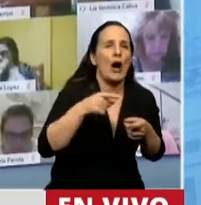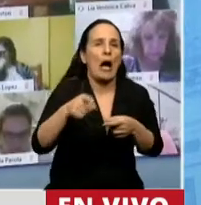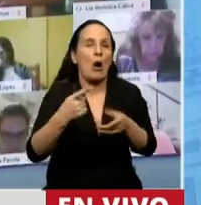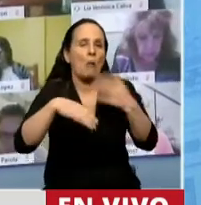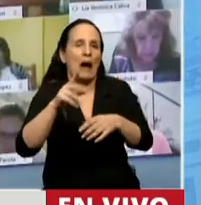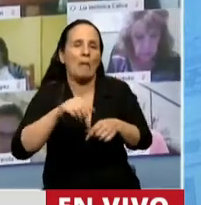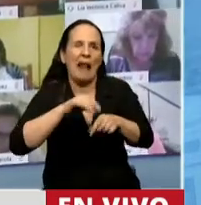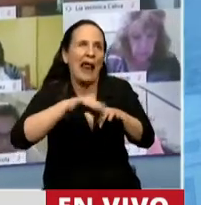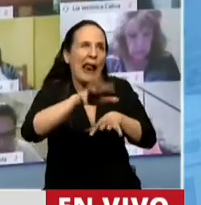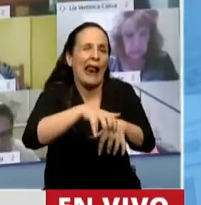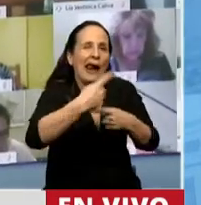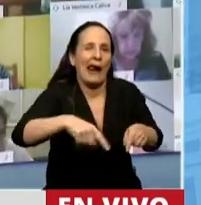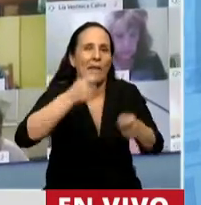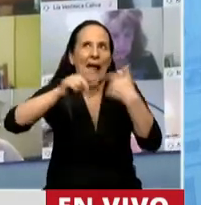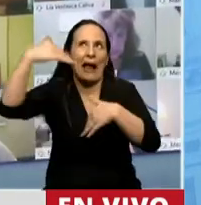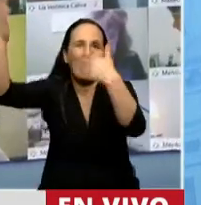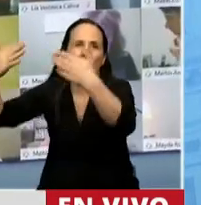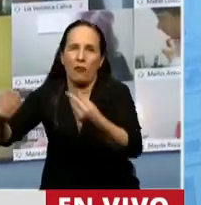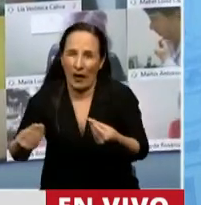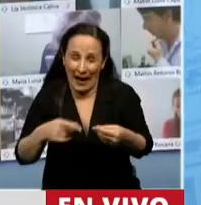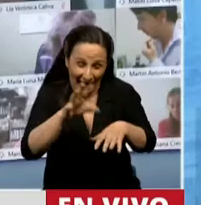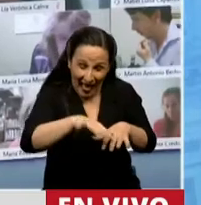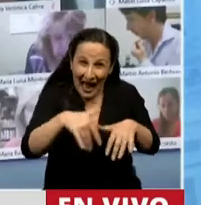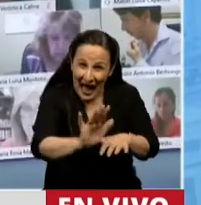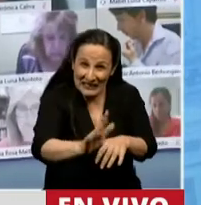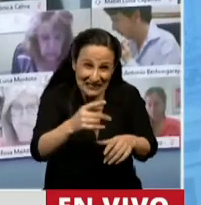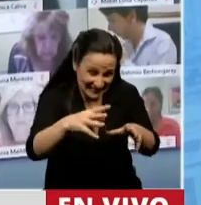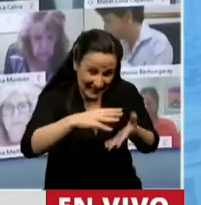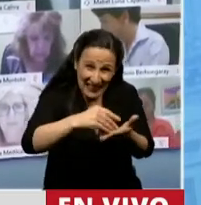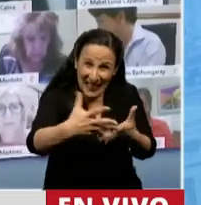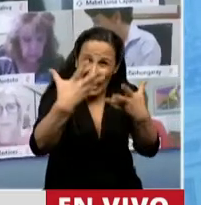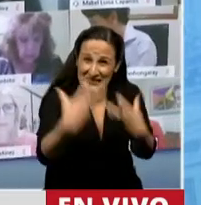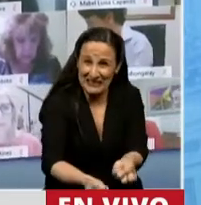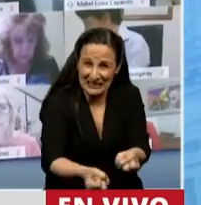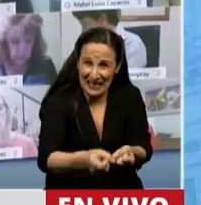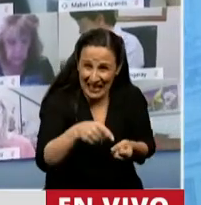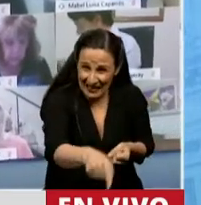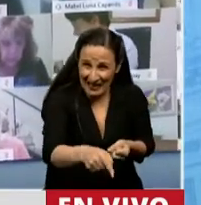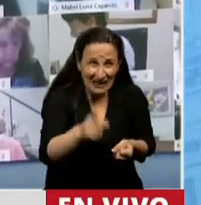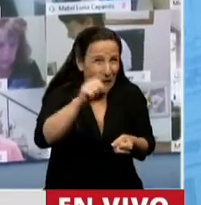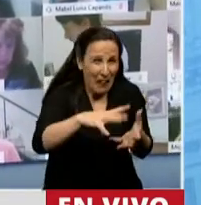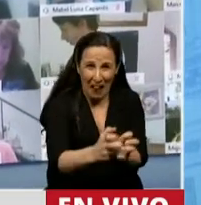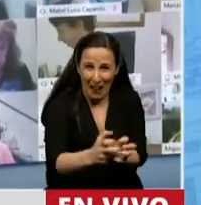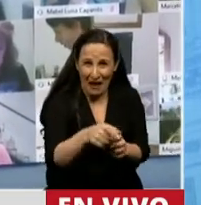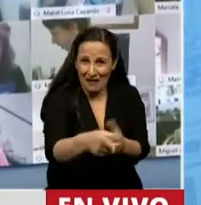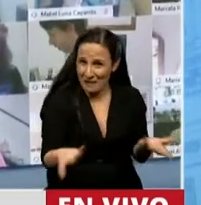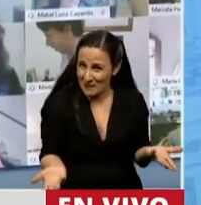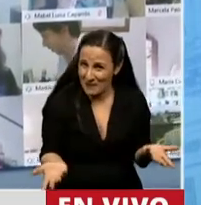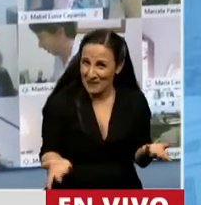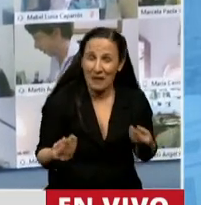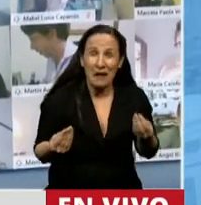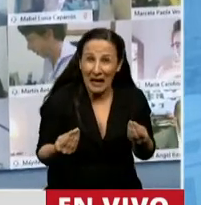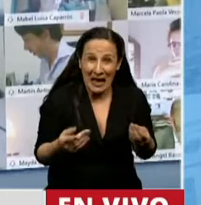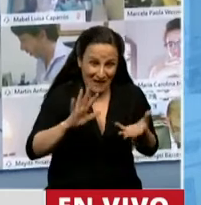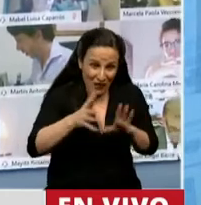agroexportador que lo único que hace es secar cada vez más la tierra de la Argentina, que lo único que hace es cada vez más llevarnos